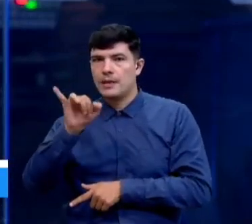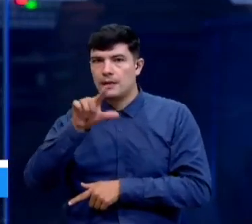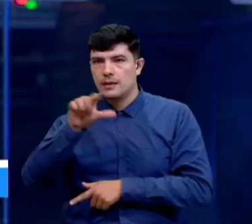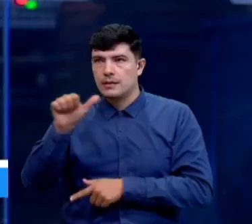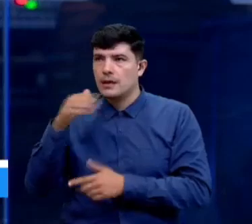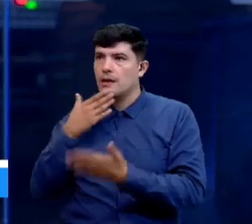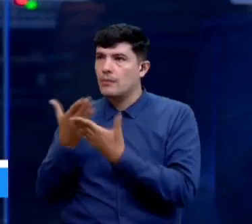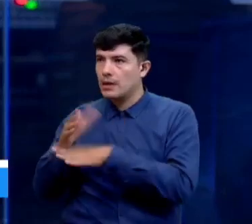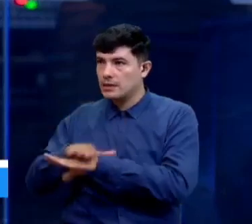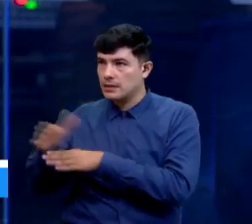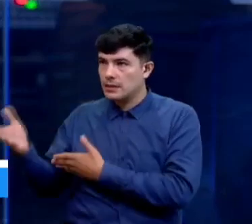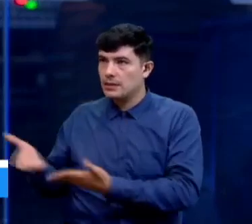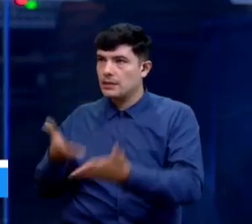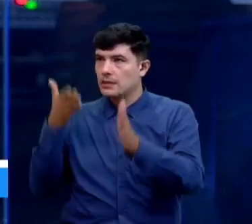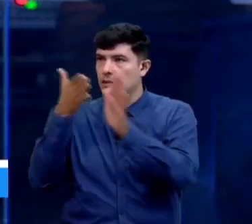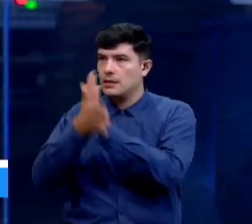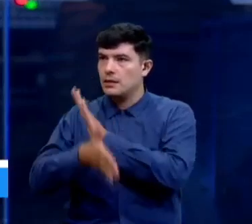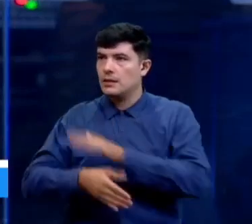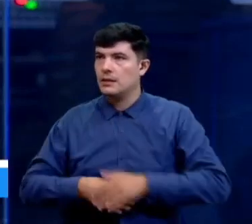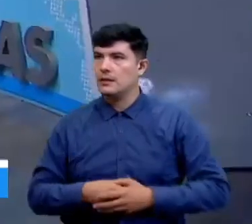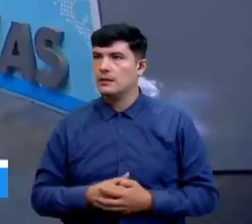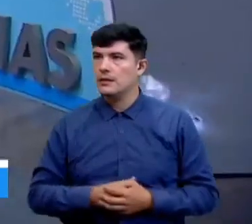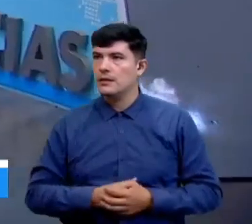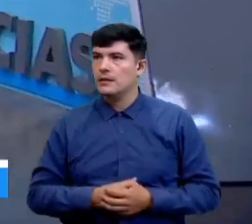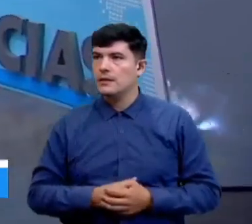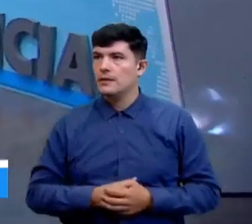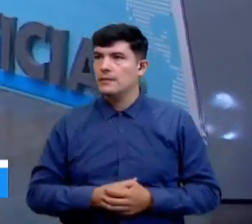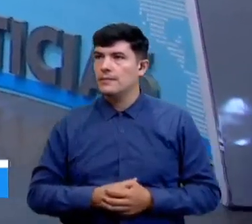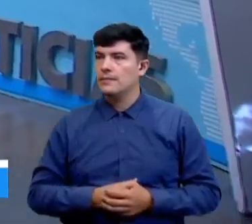de qué se trata esta entrega